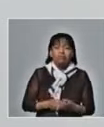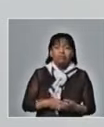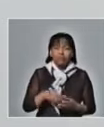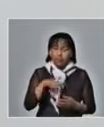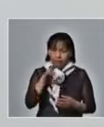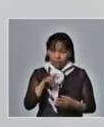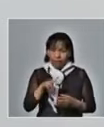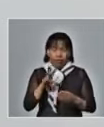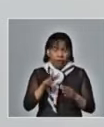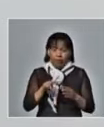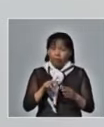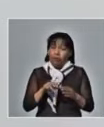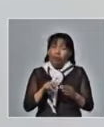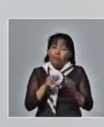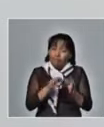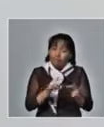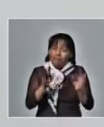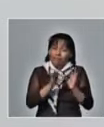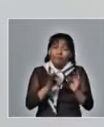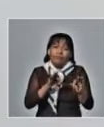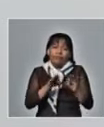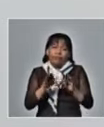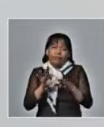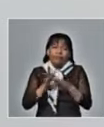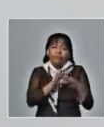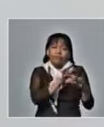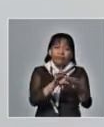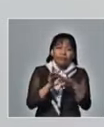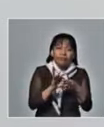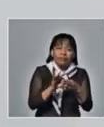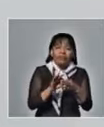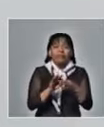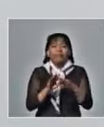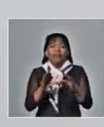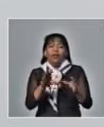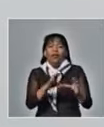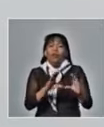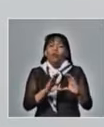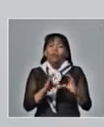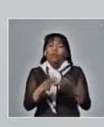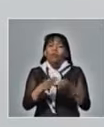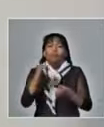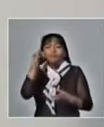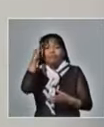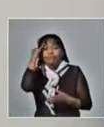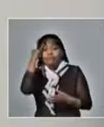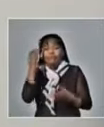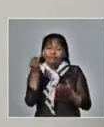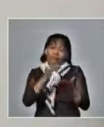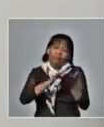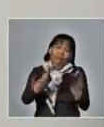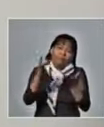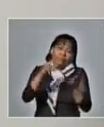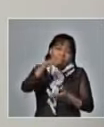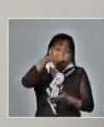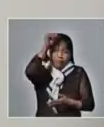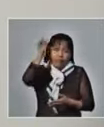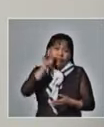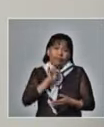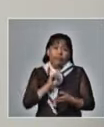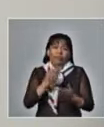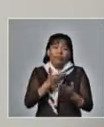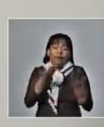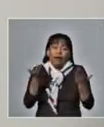menos importante, trabajaremos de la mano de las comunidades indígenas. Gracias, candidata. Vamos a escuchar ahora